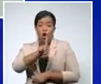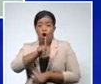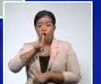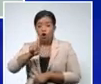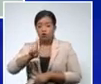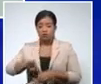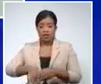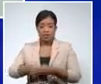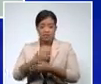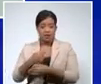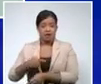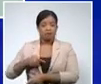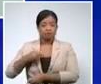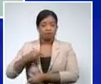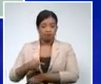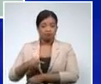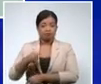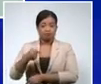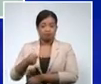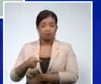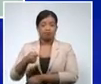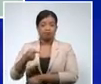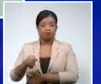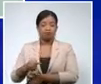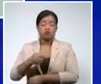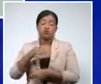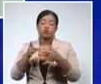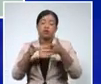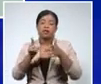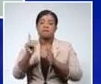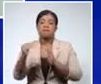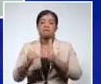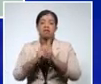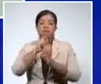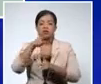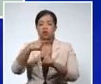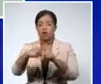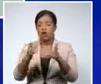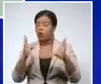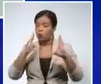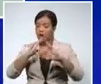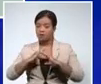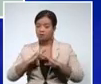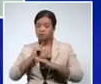consecutivos con menos de 1.000 casos diarios. No lo decimos como un